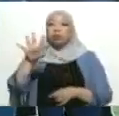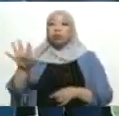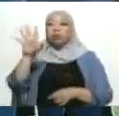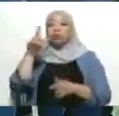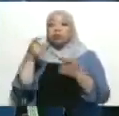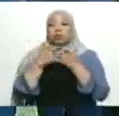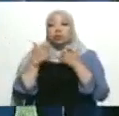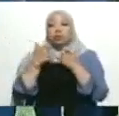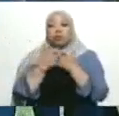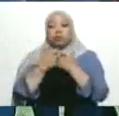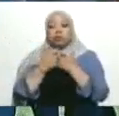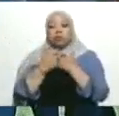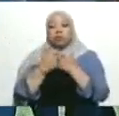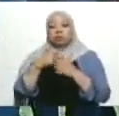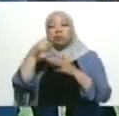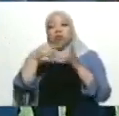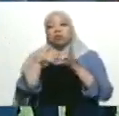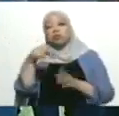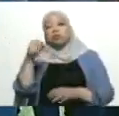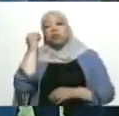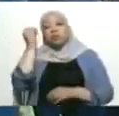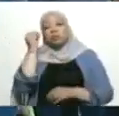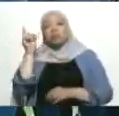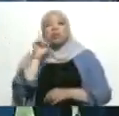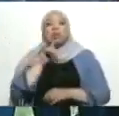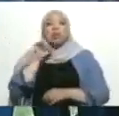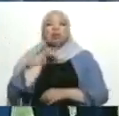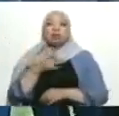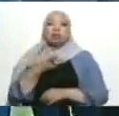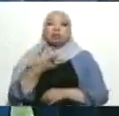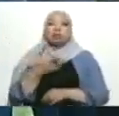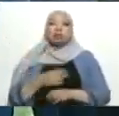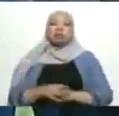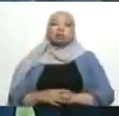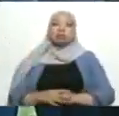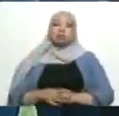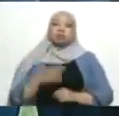Se los ha dicho de mil maneras. Y ellos creen que eso es un gesto de